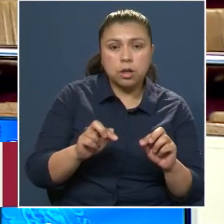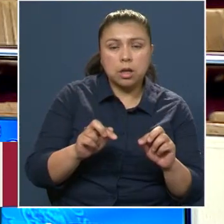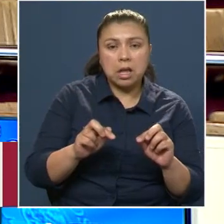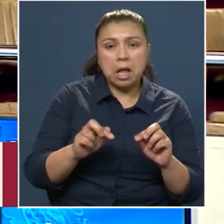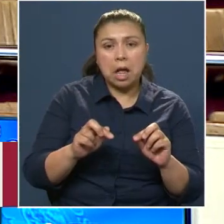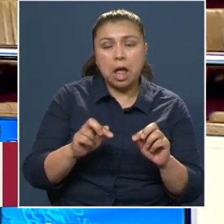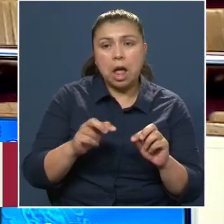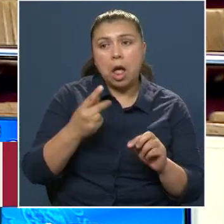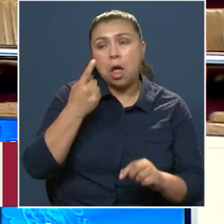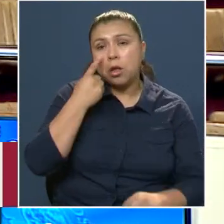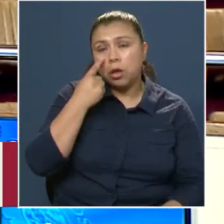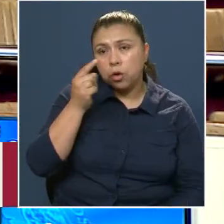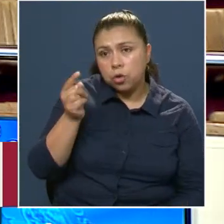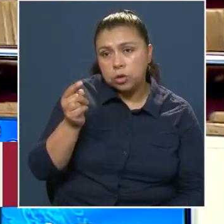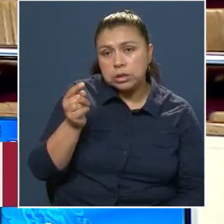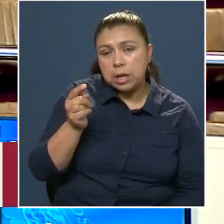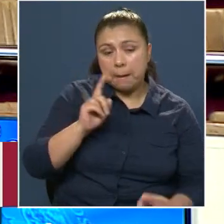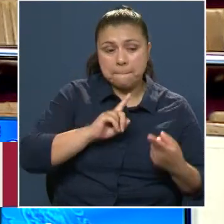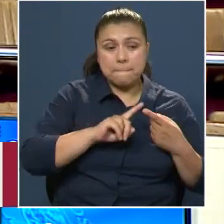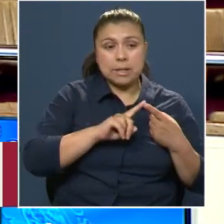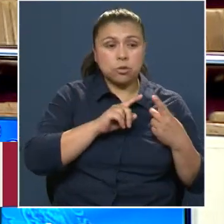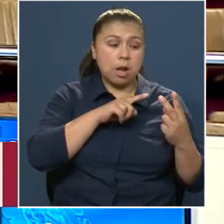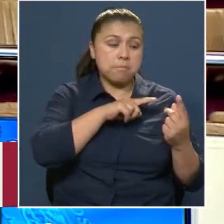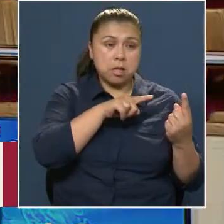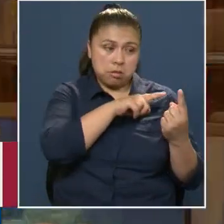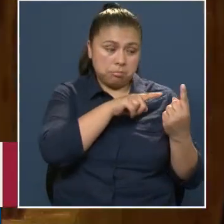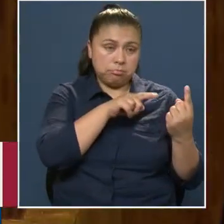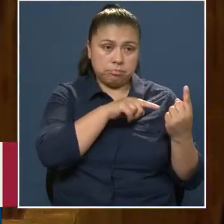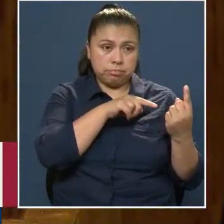de conocer personalmente.